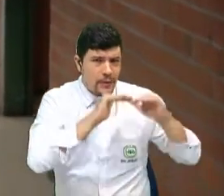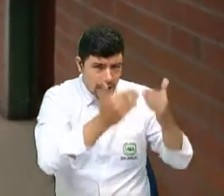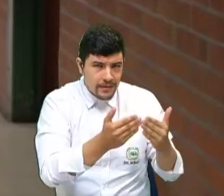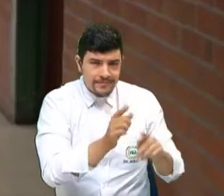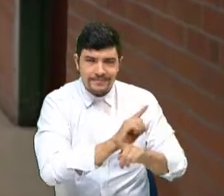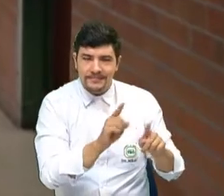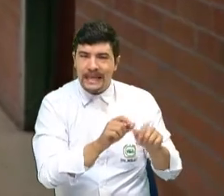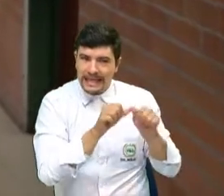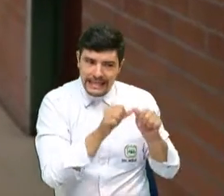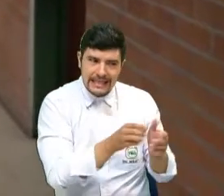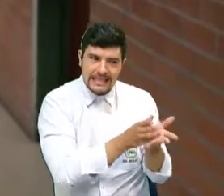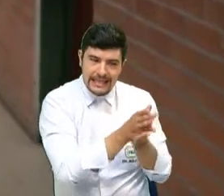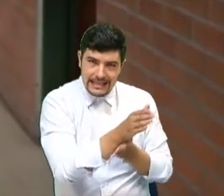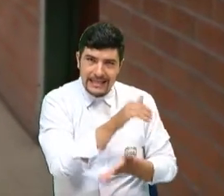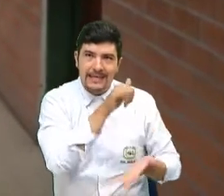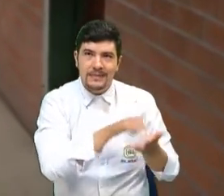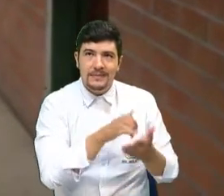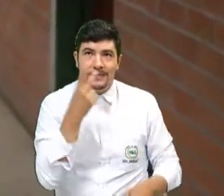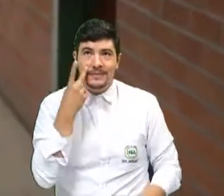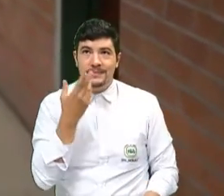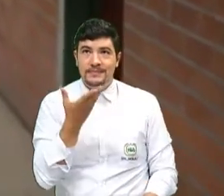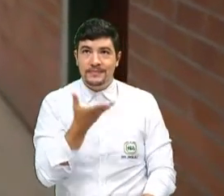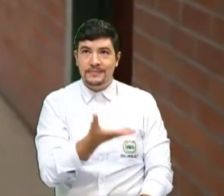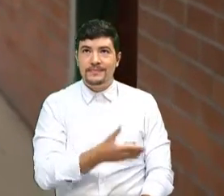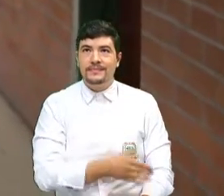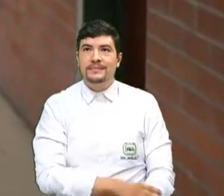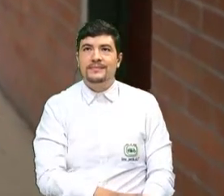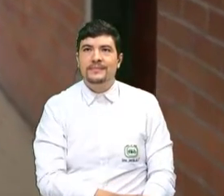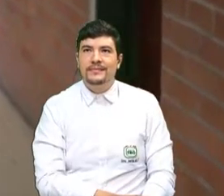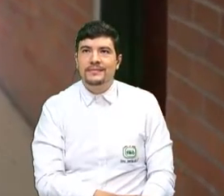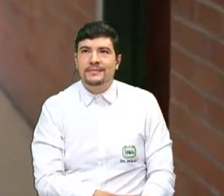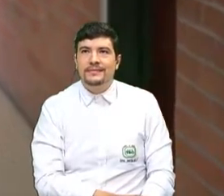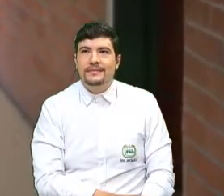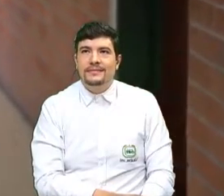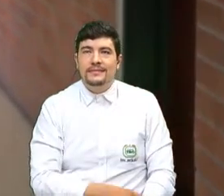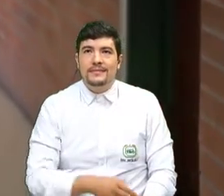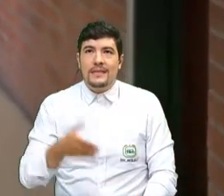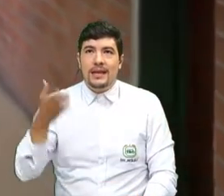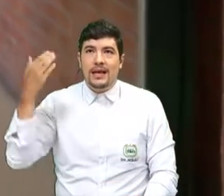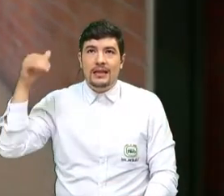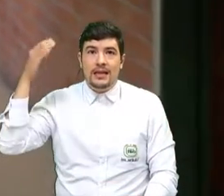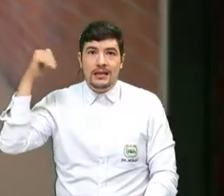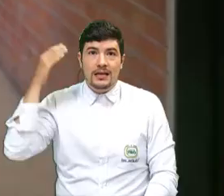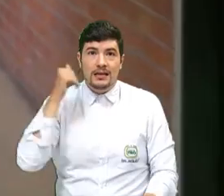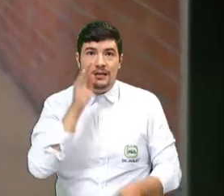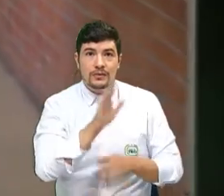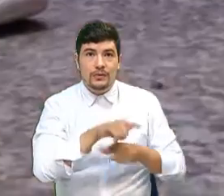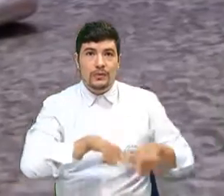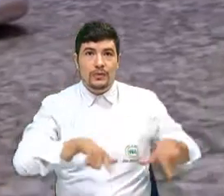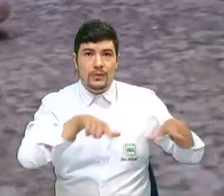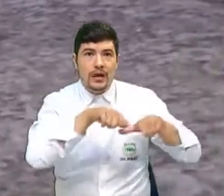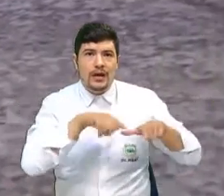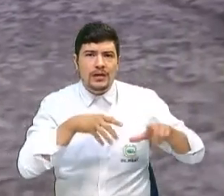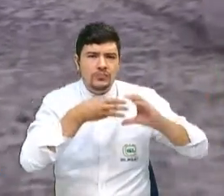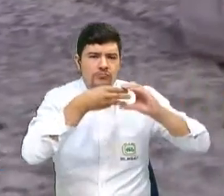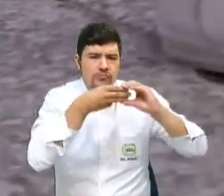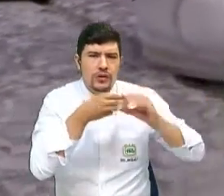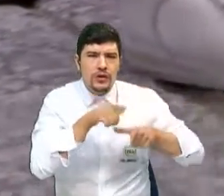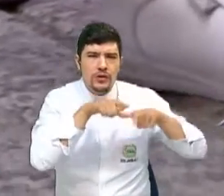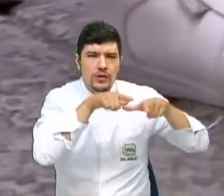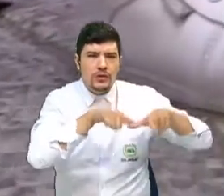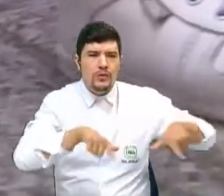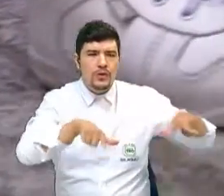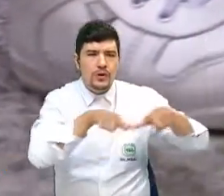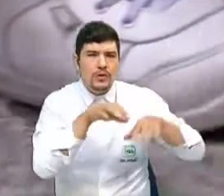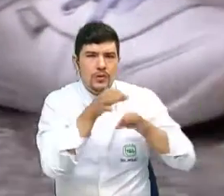estos son los pasillos del ancianato san pedro claver que posteriormente fue abandonado hace ocho años